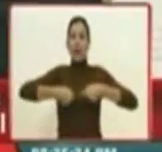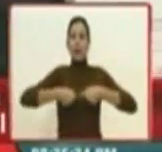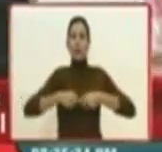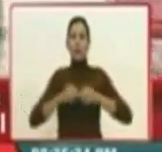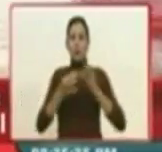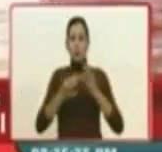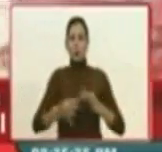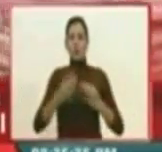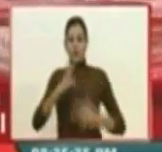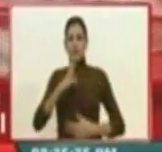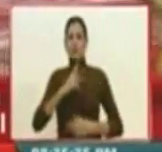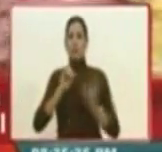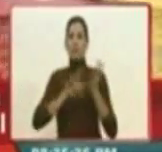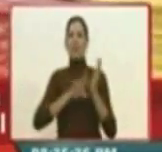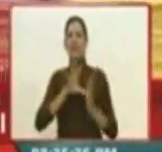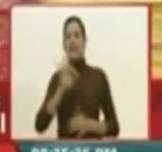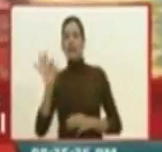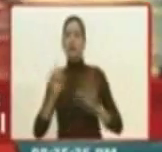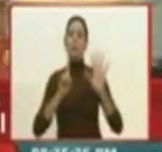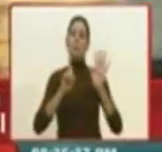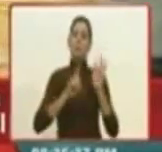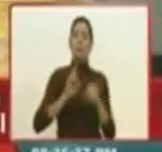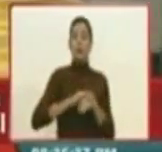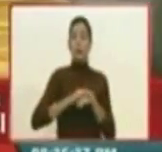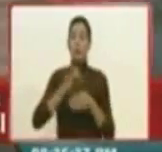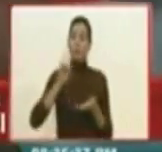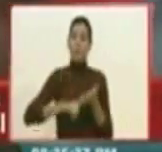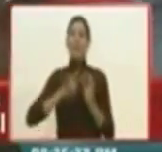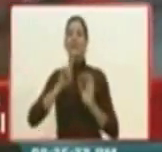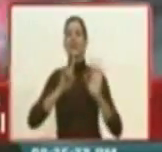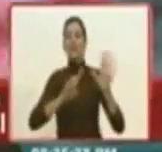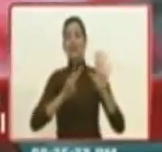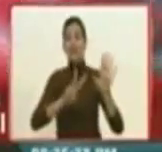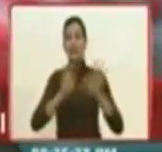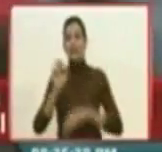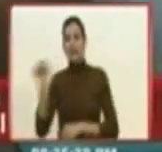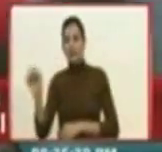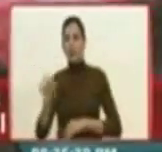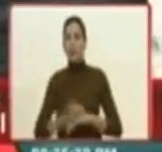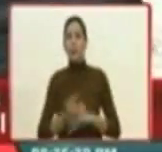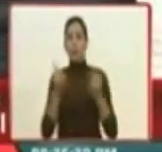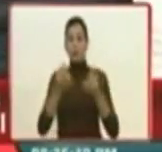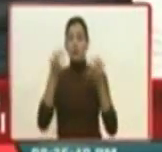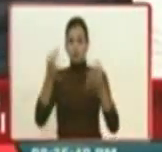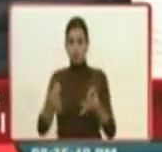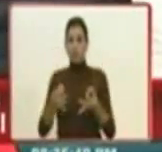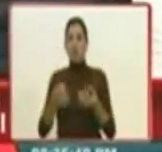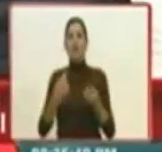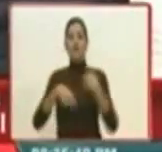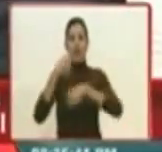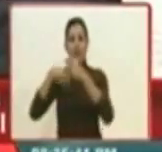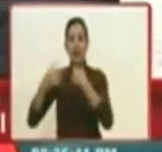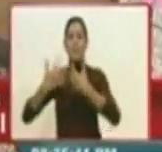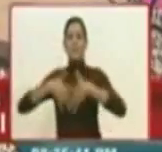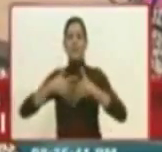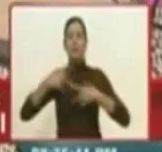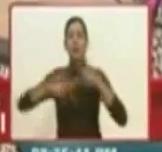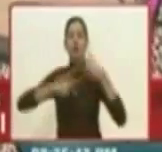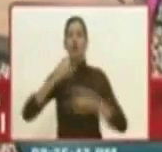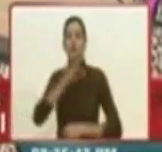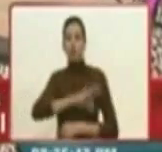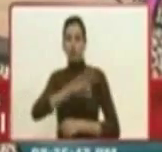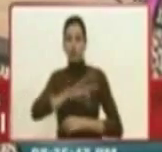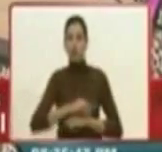gabardina oscilan entre 1.500 y 1.700 bolívares. Estos son los precios presentes en esta feria de empresas de producción